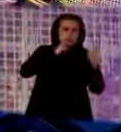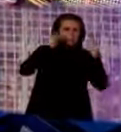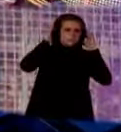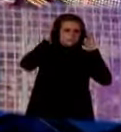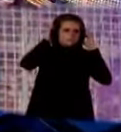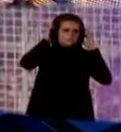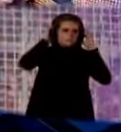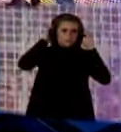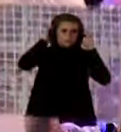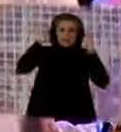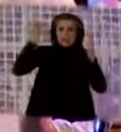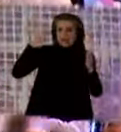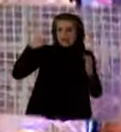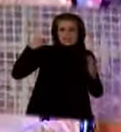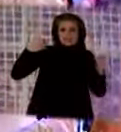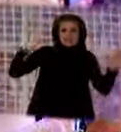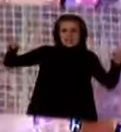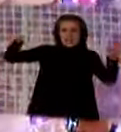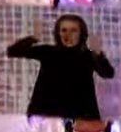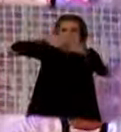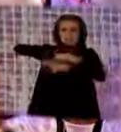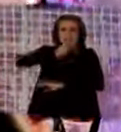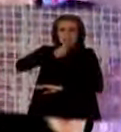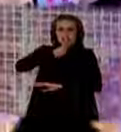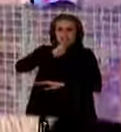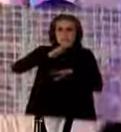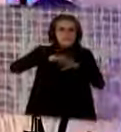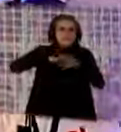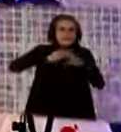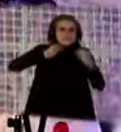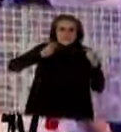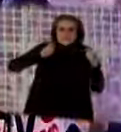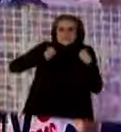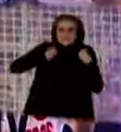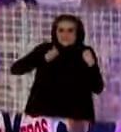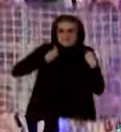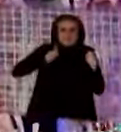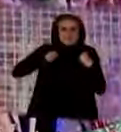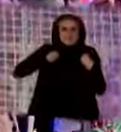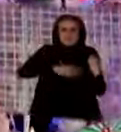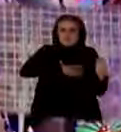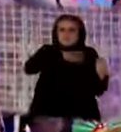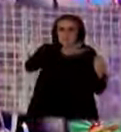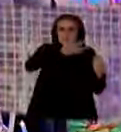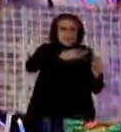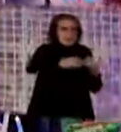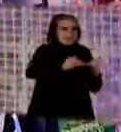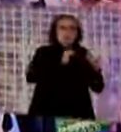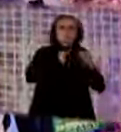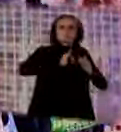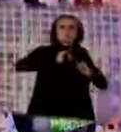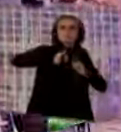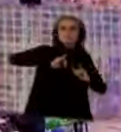aquí las noches de Las Palmas eran para vivir podía